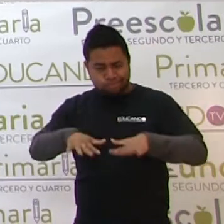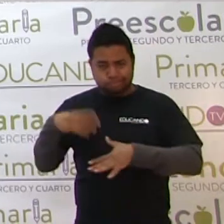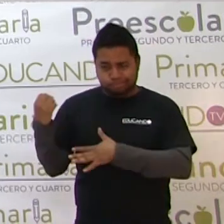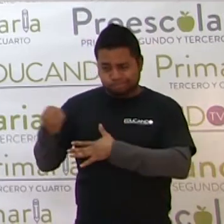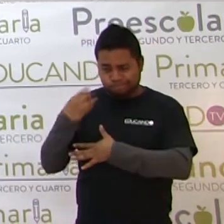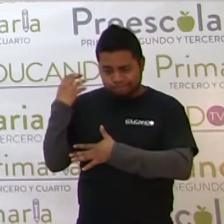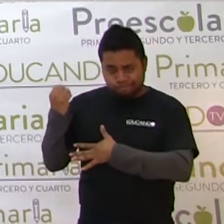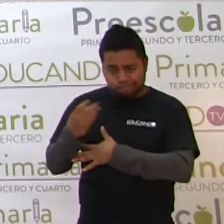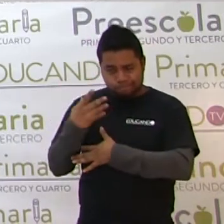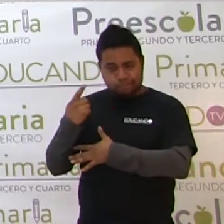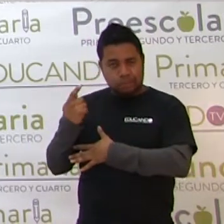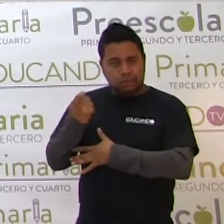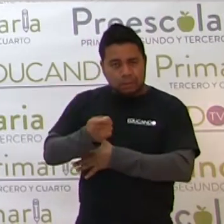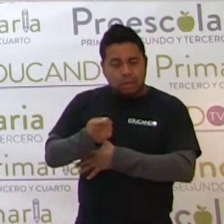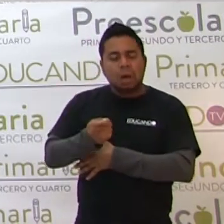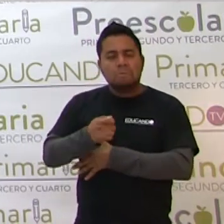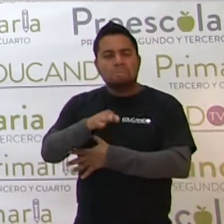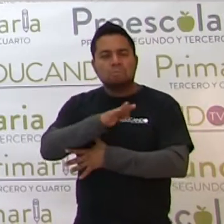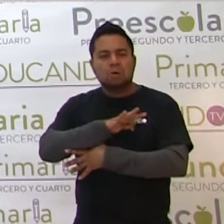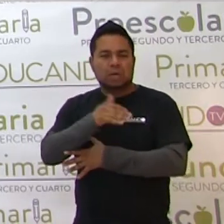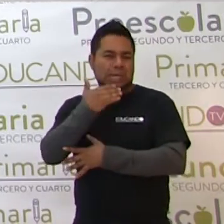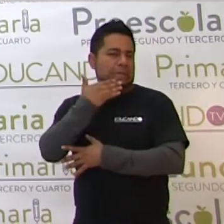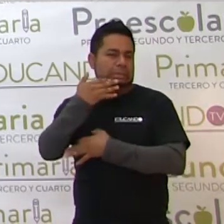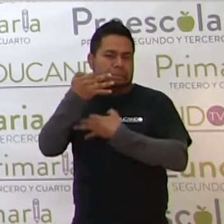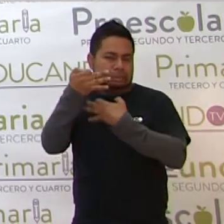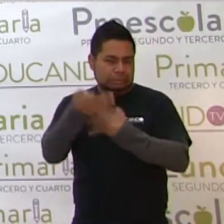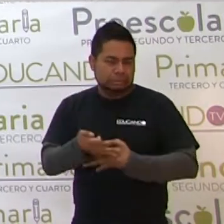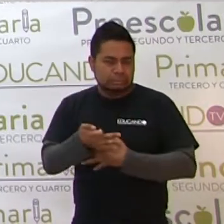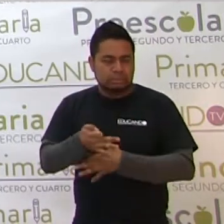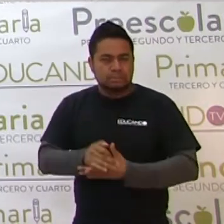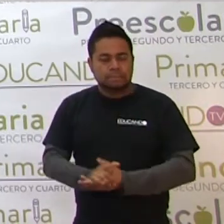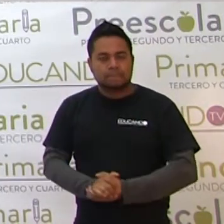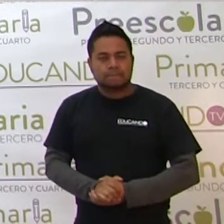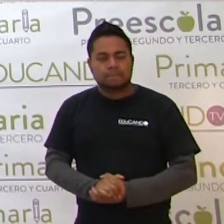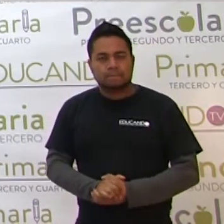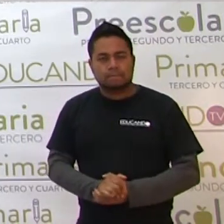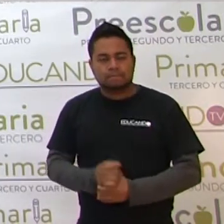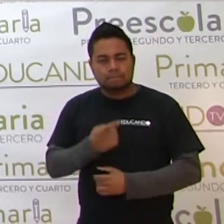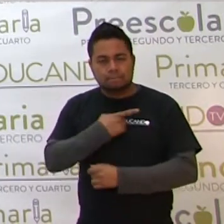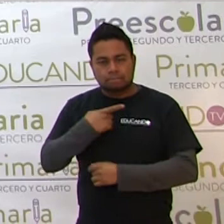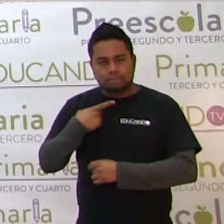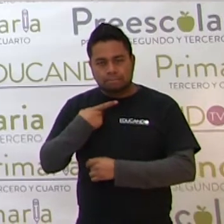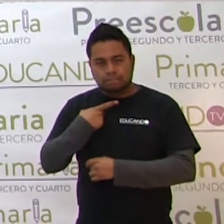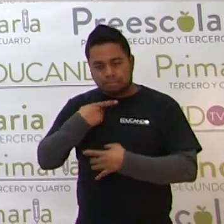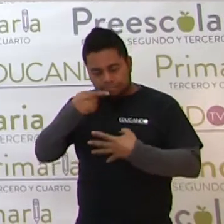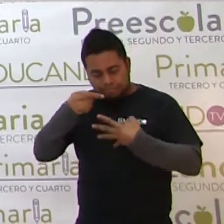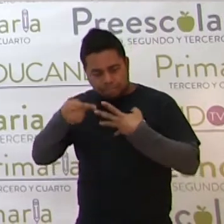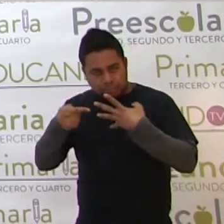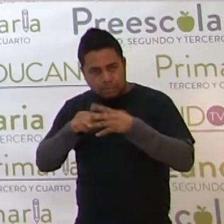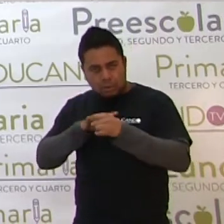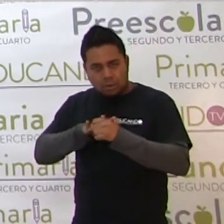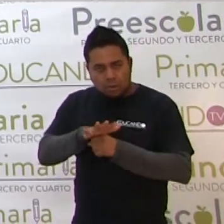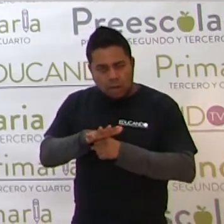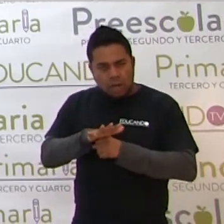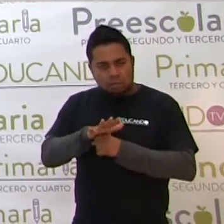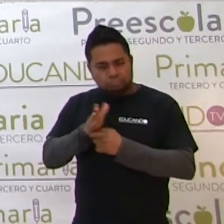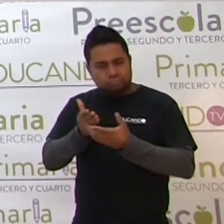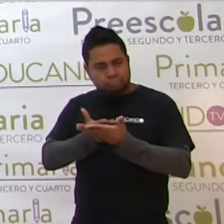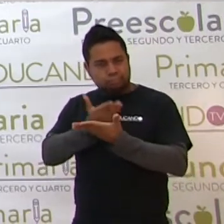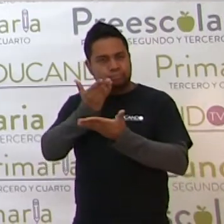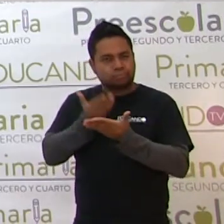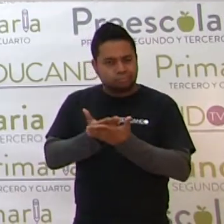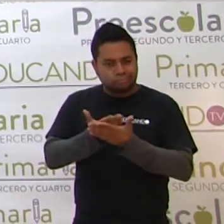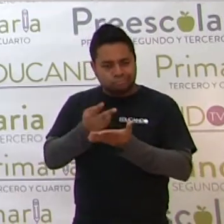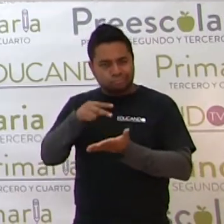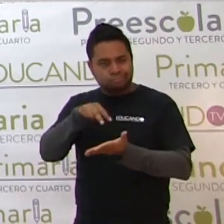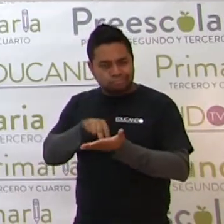presentar sea de éxito. Tenemos que tomar en cuenta muchas situaciones o posturas, formas